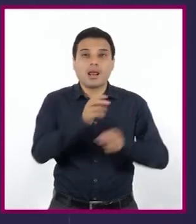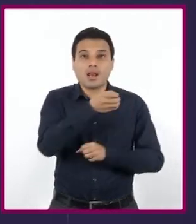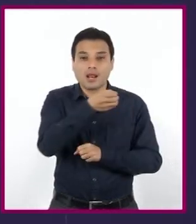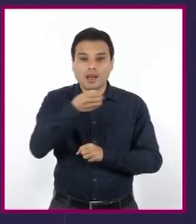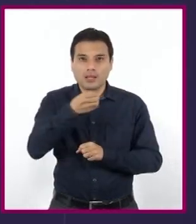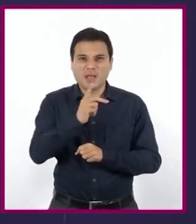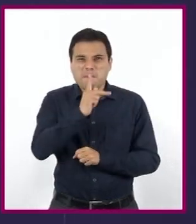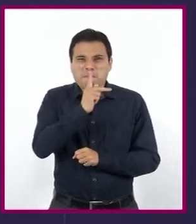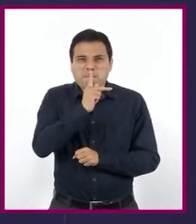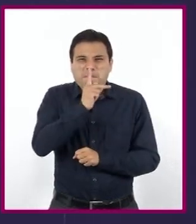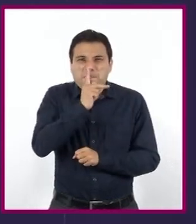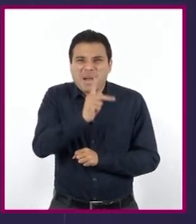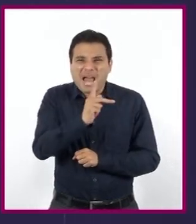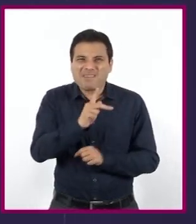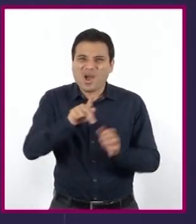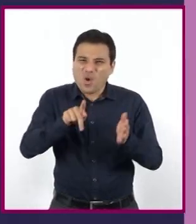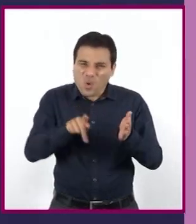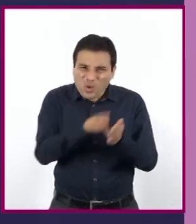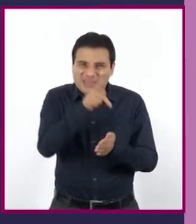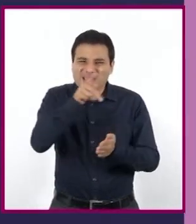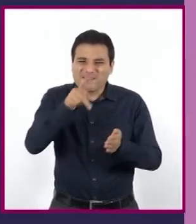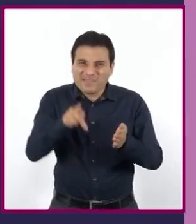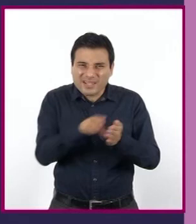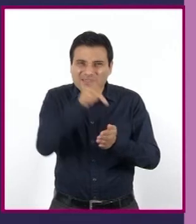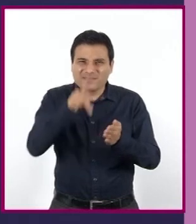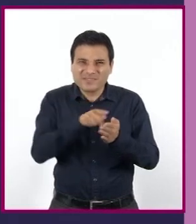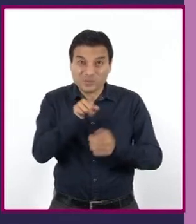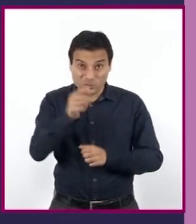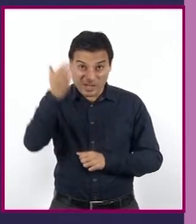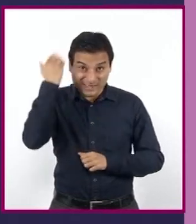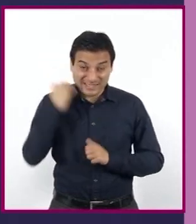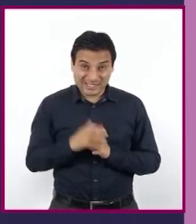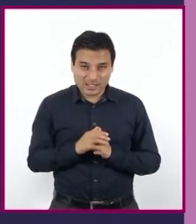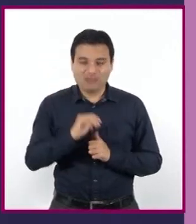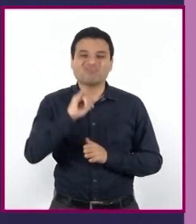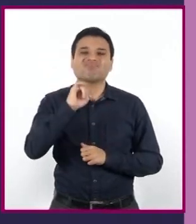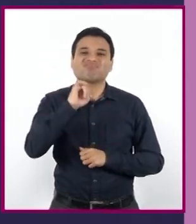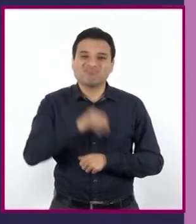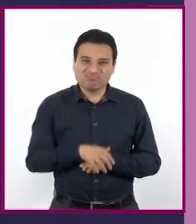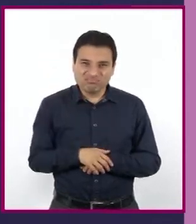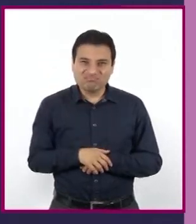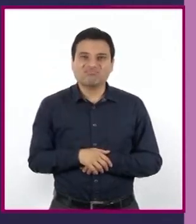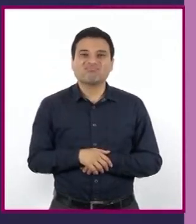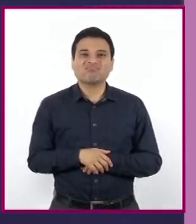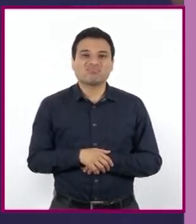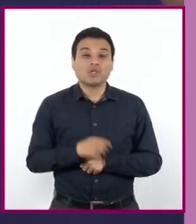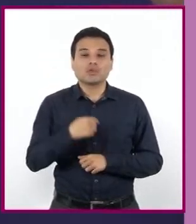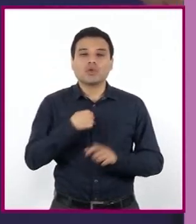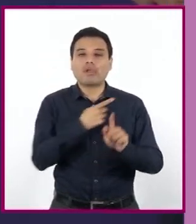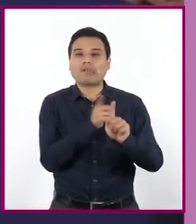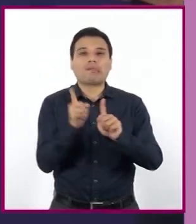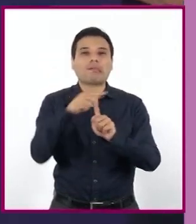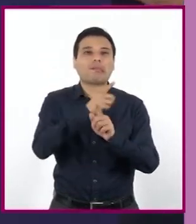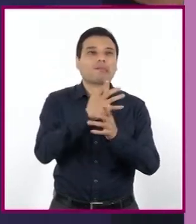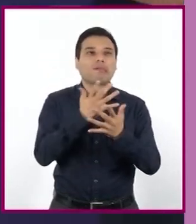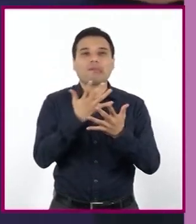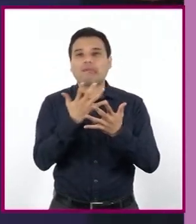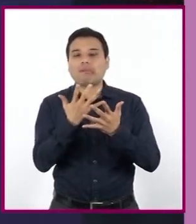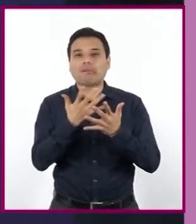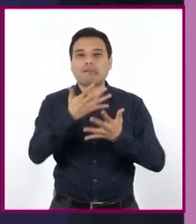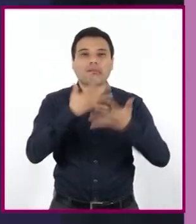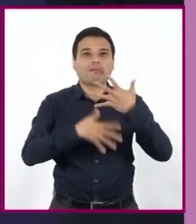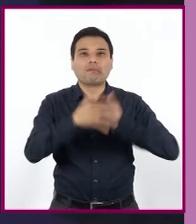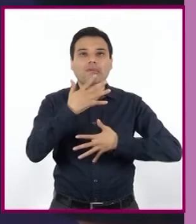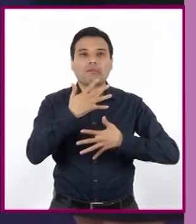repites constantemente las mismas palabras? Claro que sí, sobre todo cuando no sé de qué otra manera nombrar a un mismo